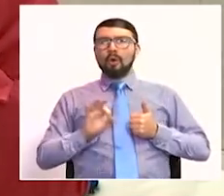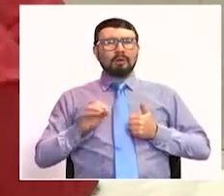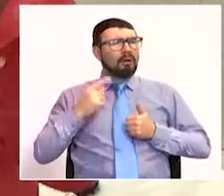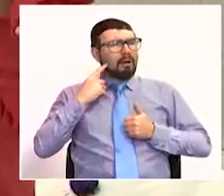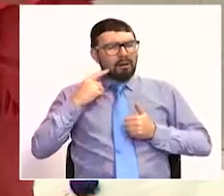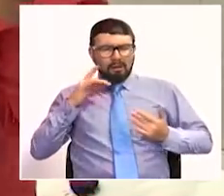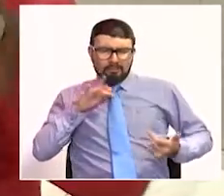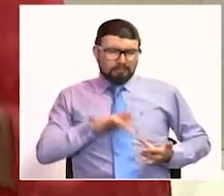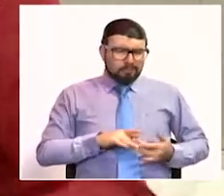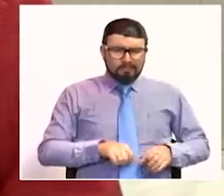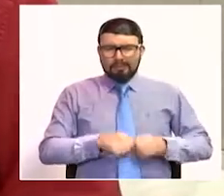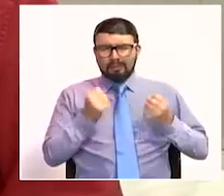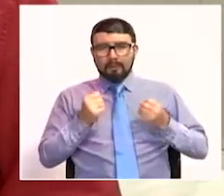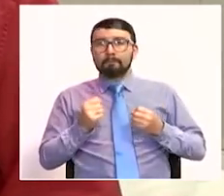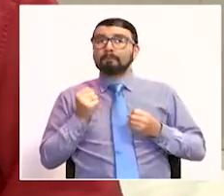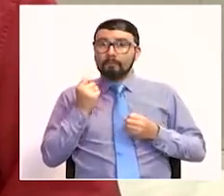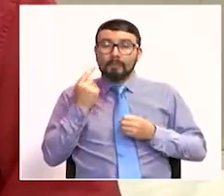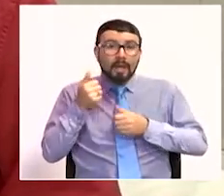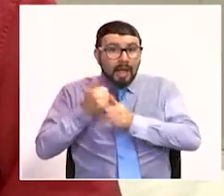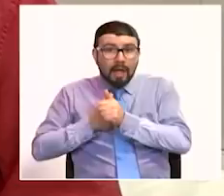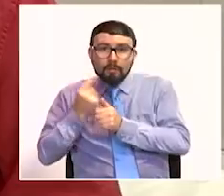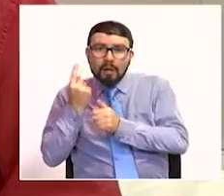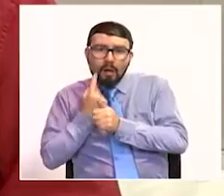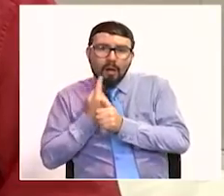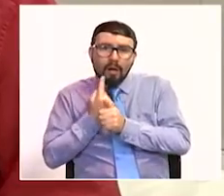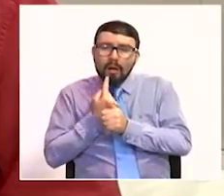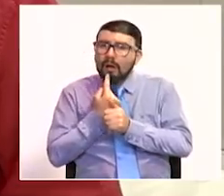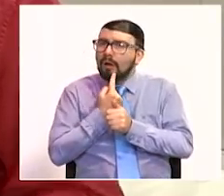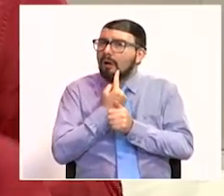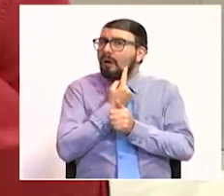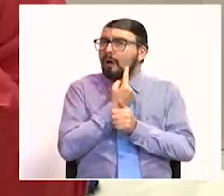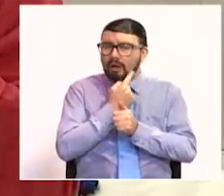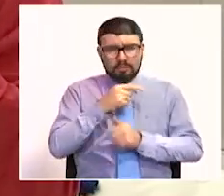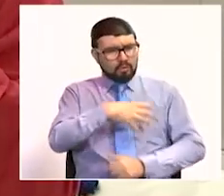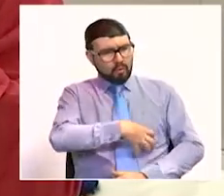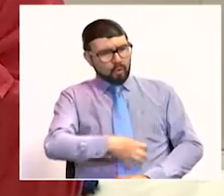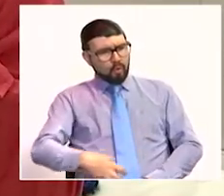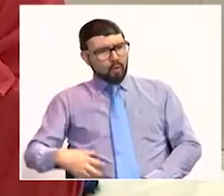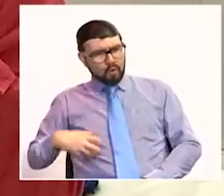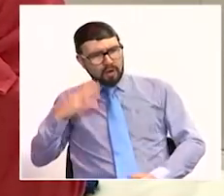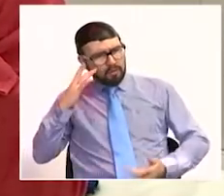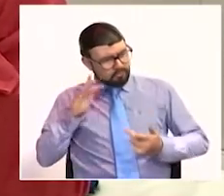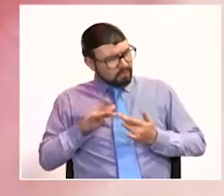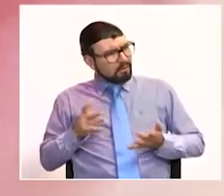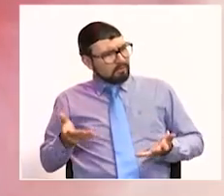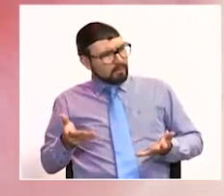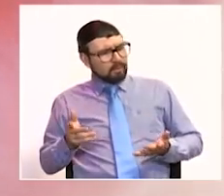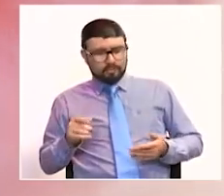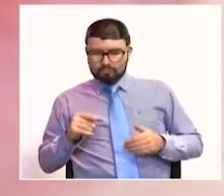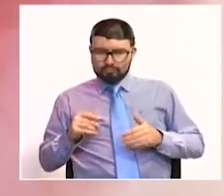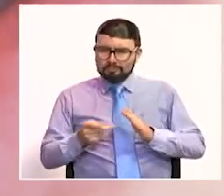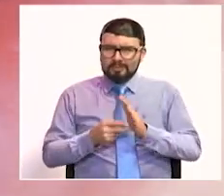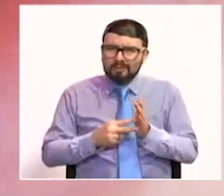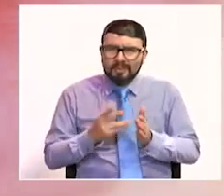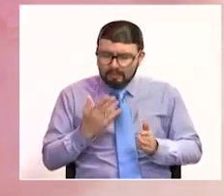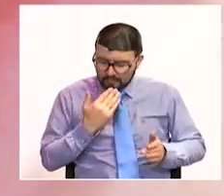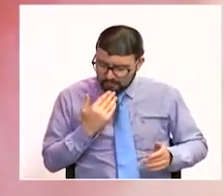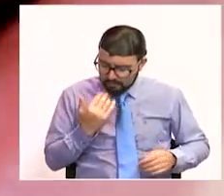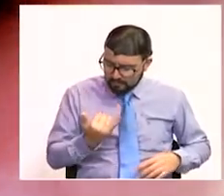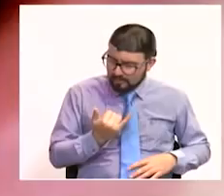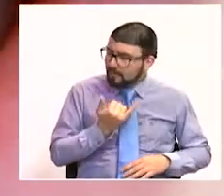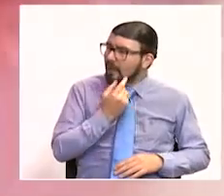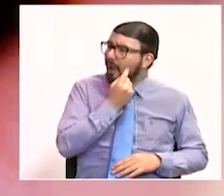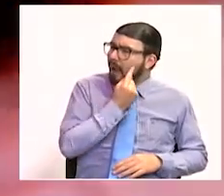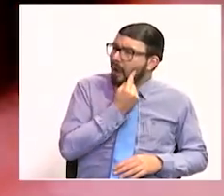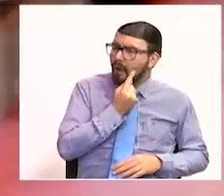pieza dentaria está realmente relacionada con cada órgano? ¿Qué es eso de que cada pieza dentaria tiene